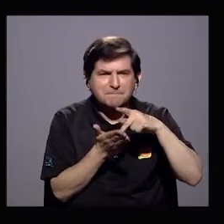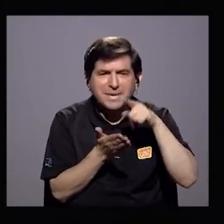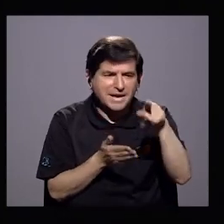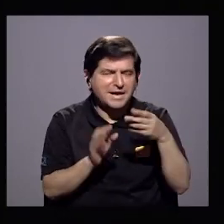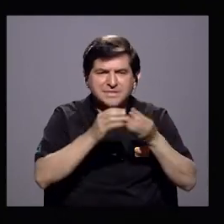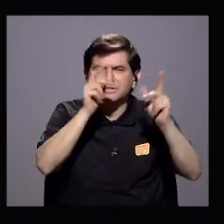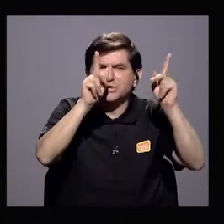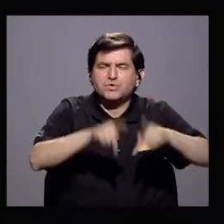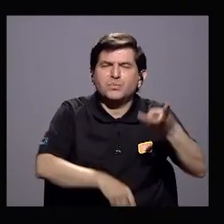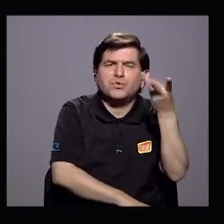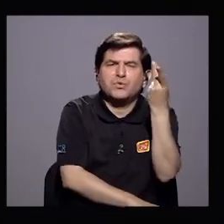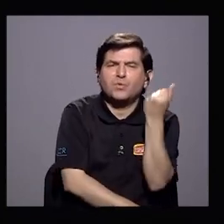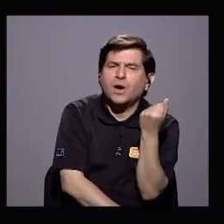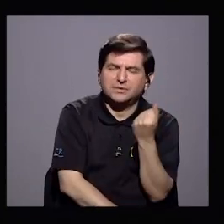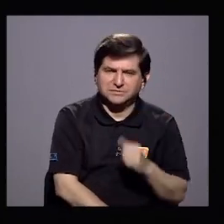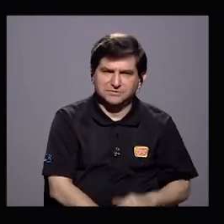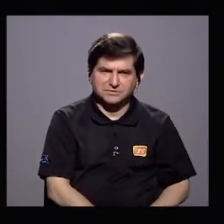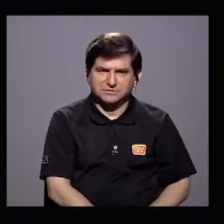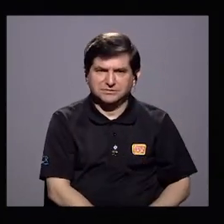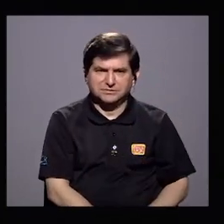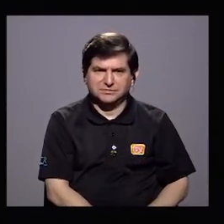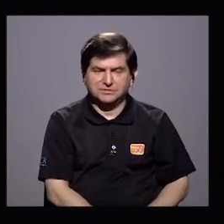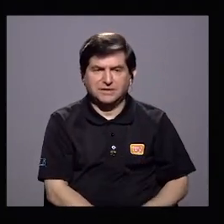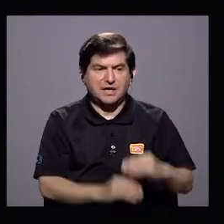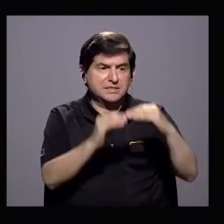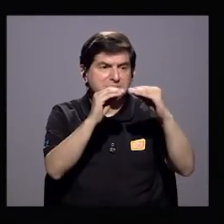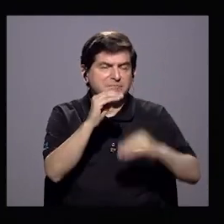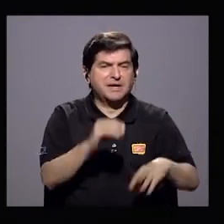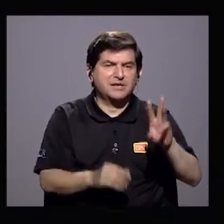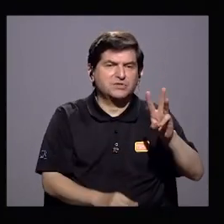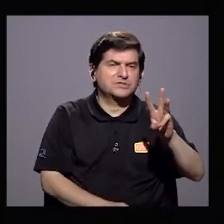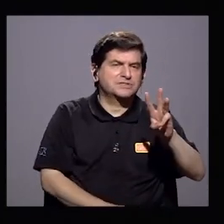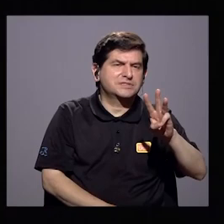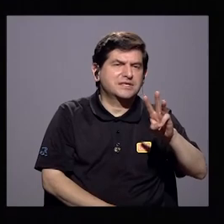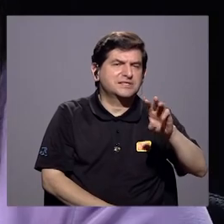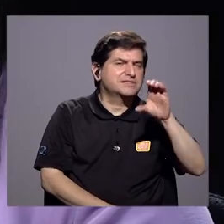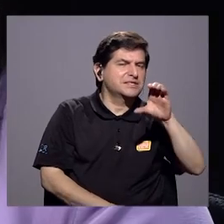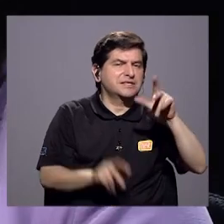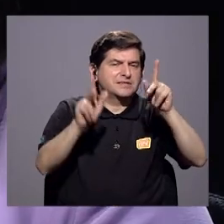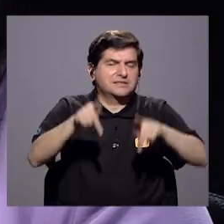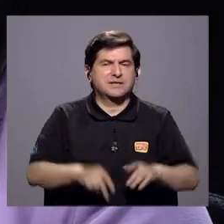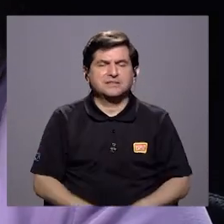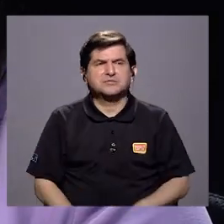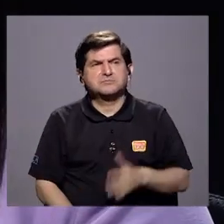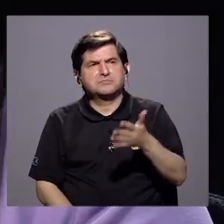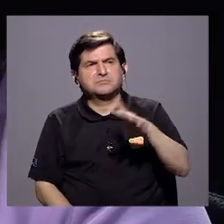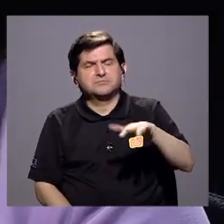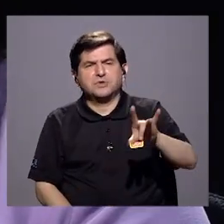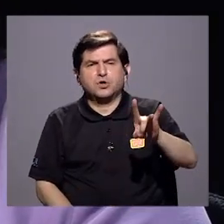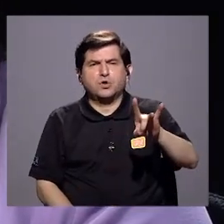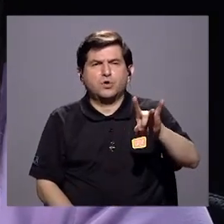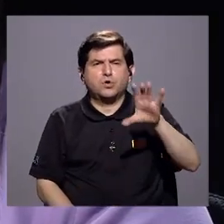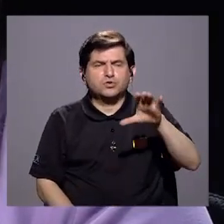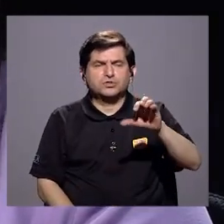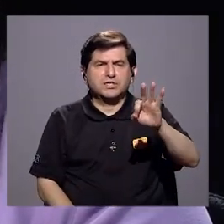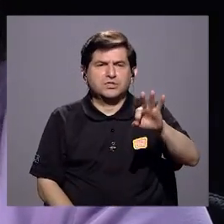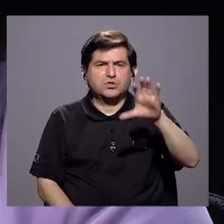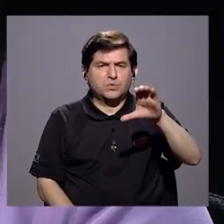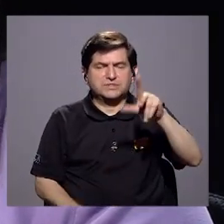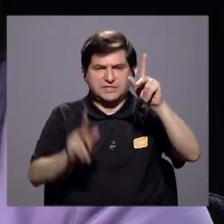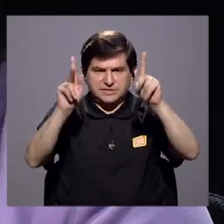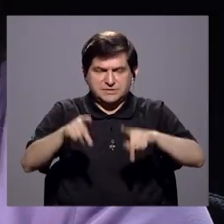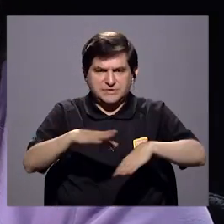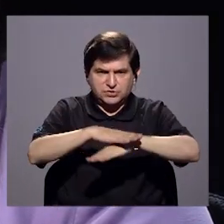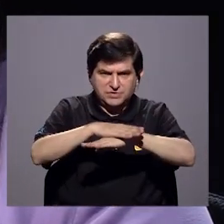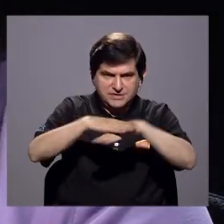esa cantidad de personas que suman un poquito menos de 600 y un cachito? Son alrededor de 800 o 900 uh-huh. personas las que van